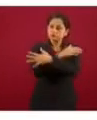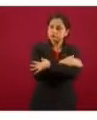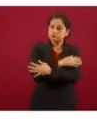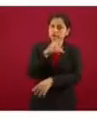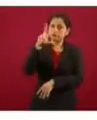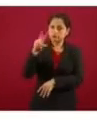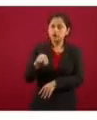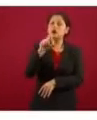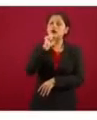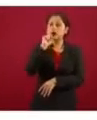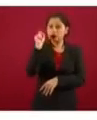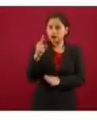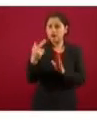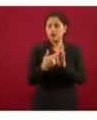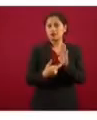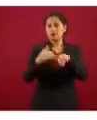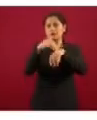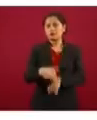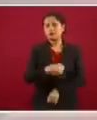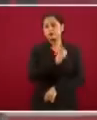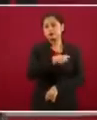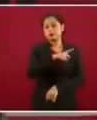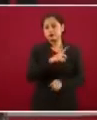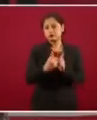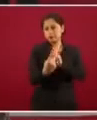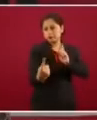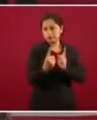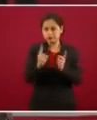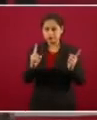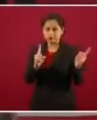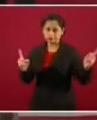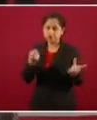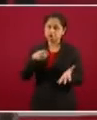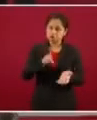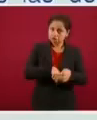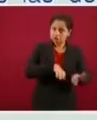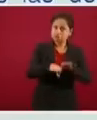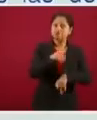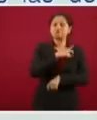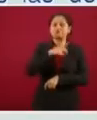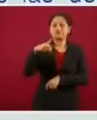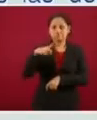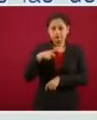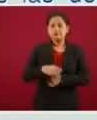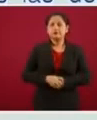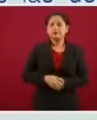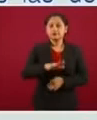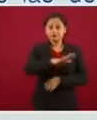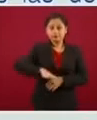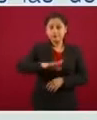sana distancia vigentes y emitidas por la Secretaría de Salud. Y aquí, para que toda la ciudadanía lo sepa, les recordamos, existe